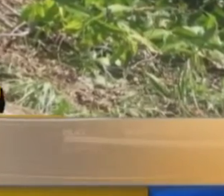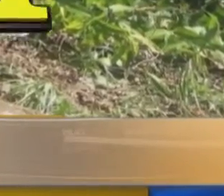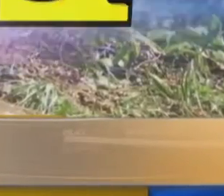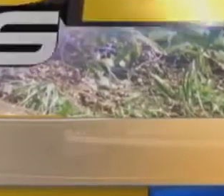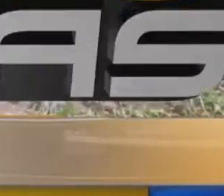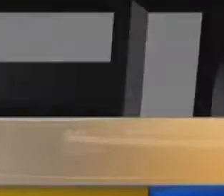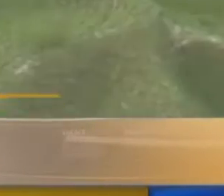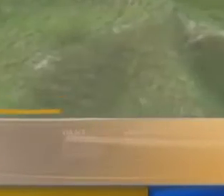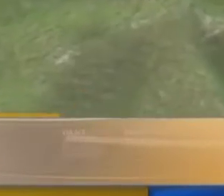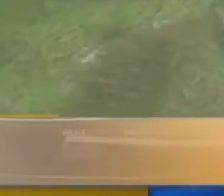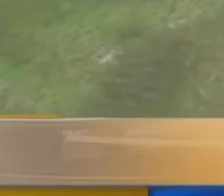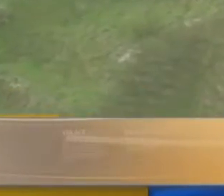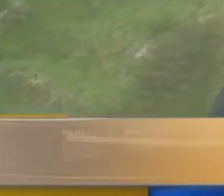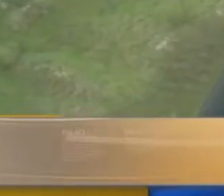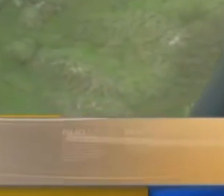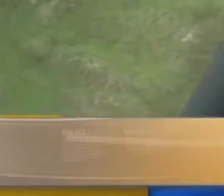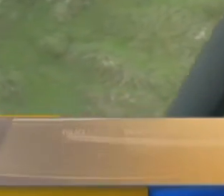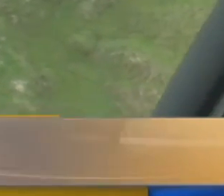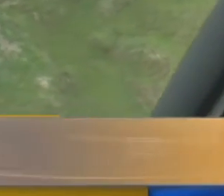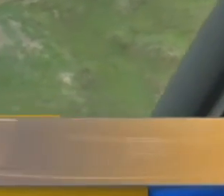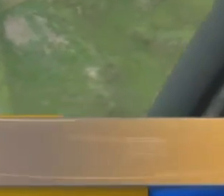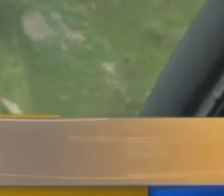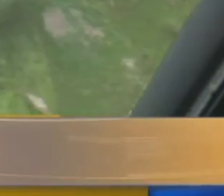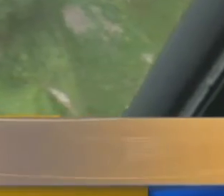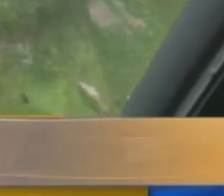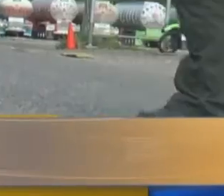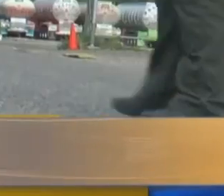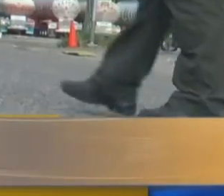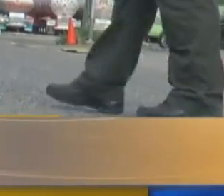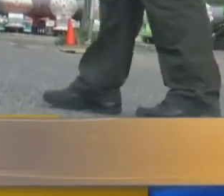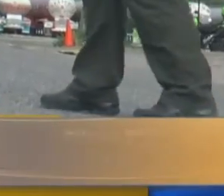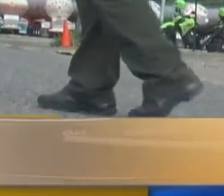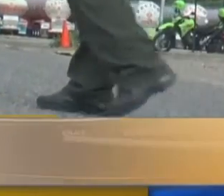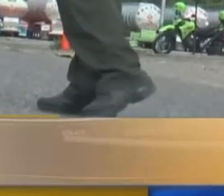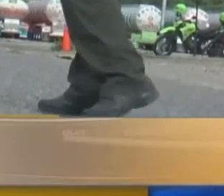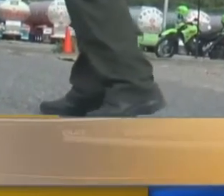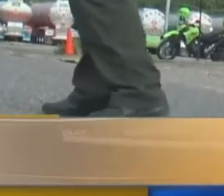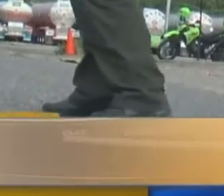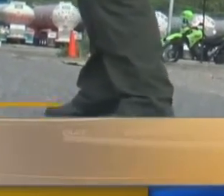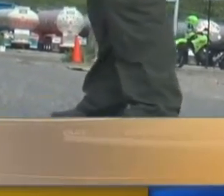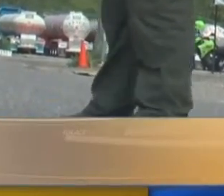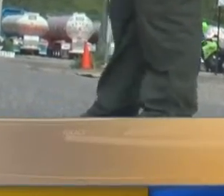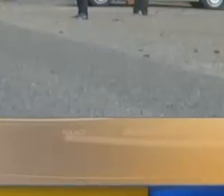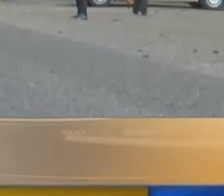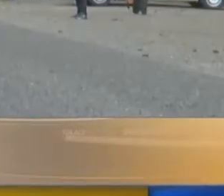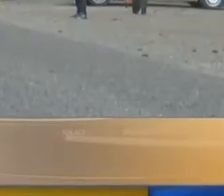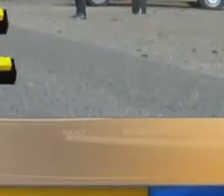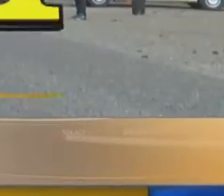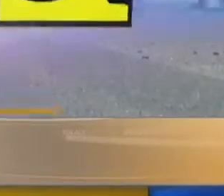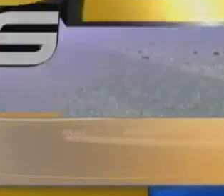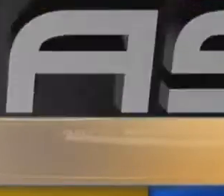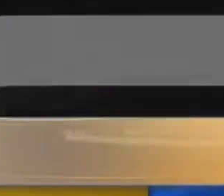4. 56.000 vehículos se han movilizado durante el plan retorno en las vías del departamento de